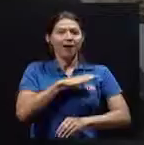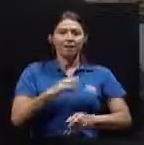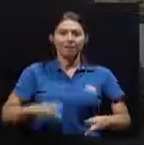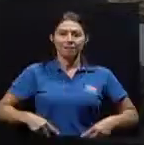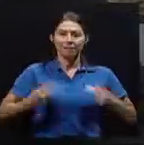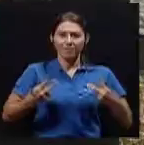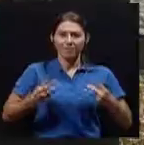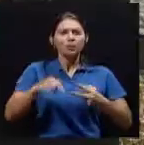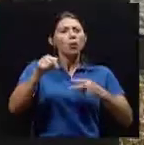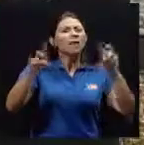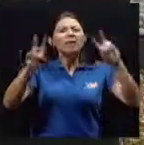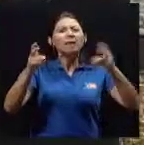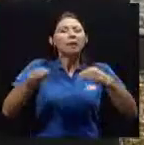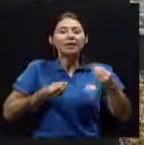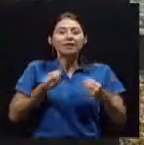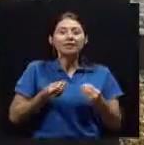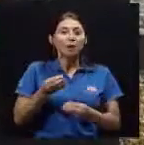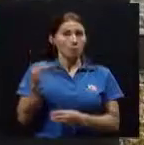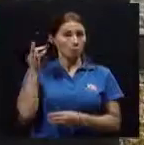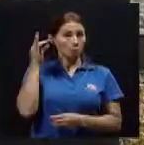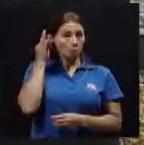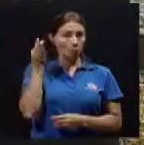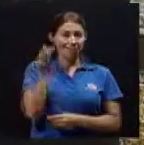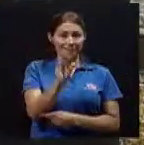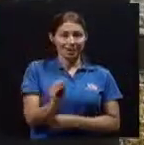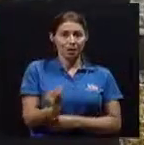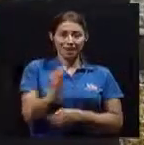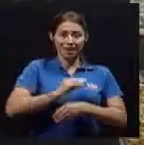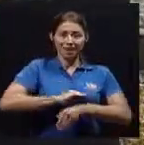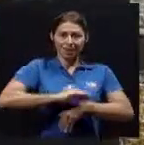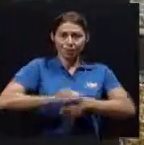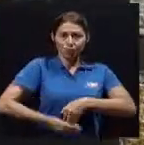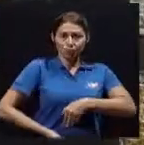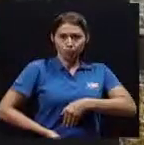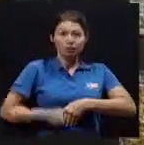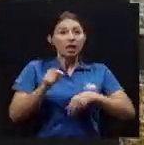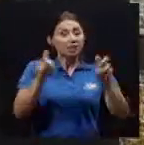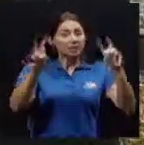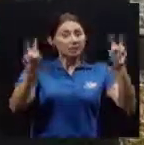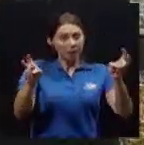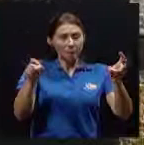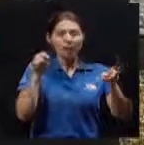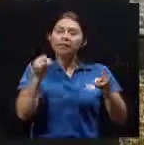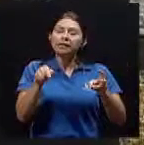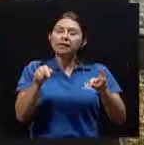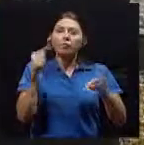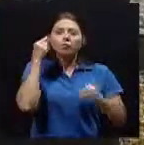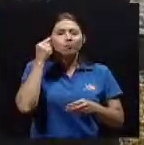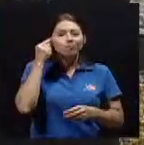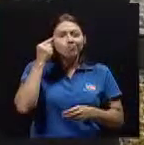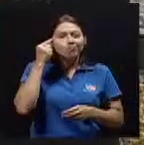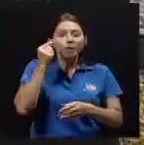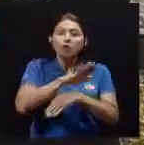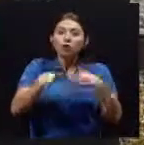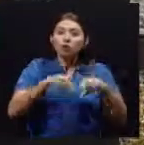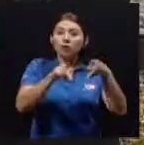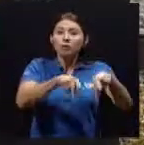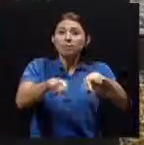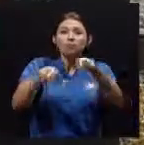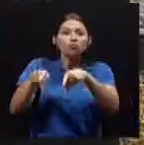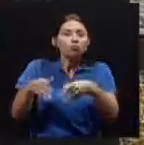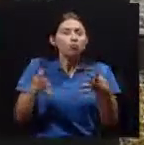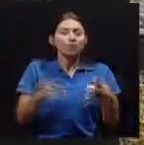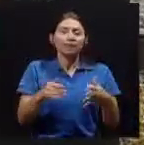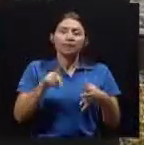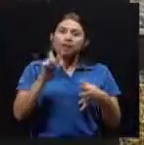vamos a tratar es el embarazo en adolescentes, un tema que sin duda nos debe poner a reflexionar, que nos convoca a todos como sociedad,